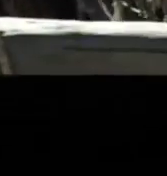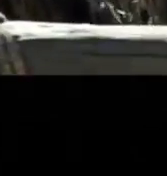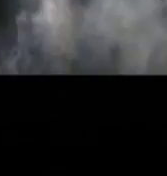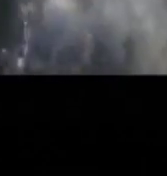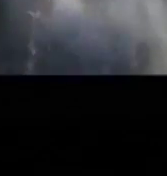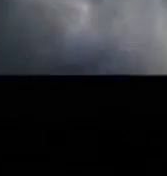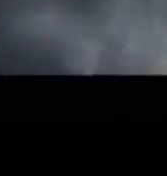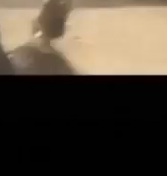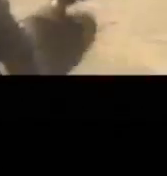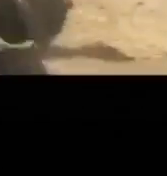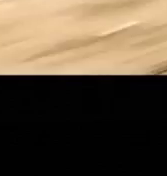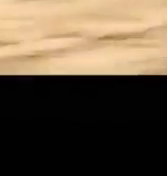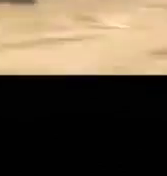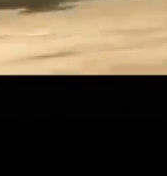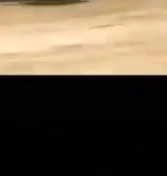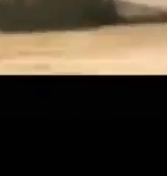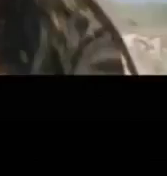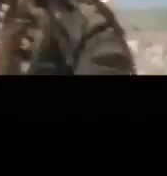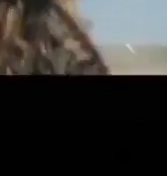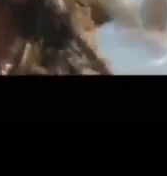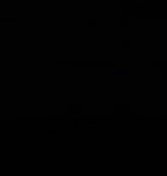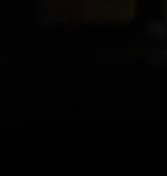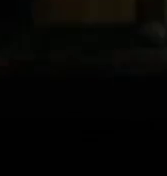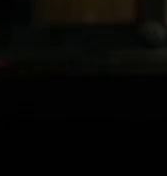Where's your ship? Your crew?